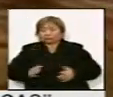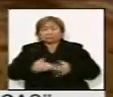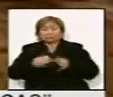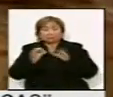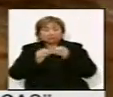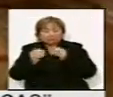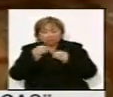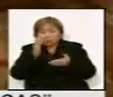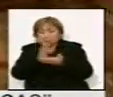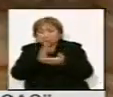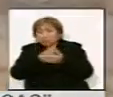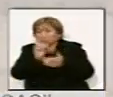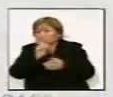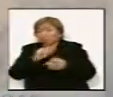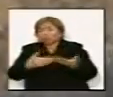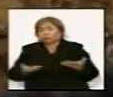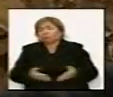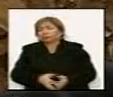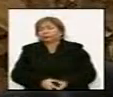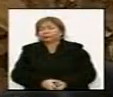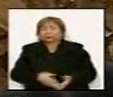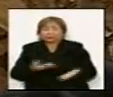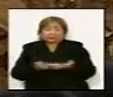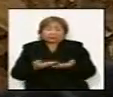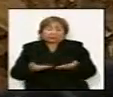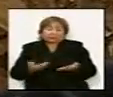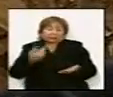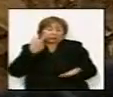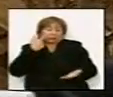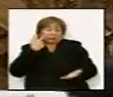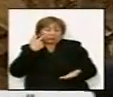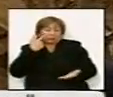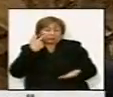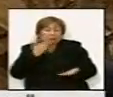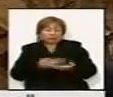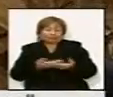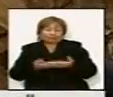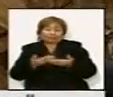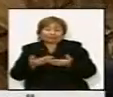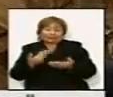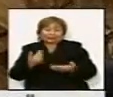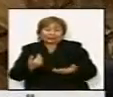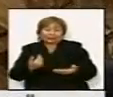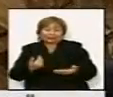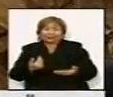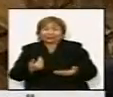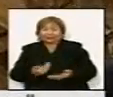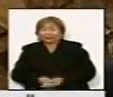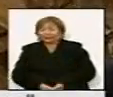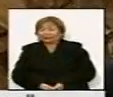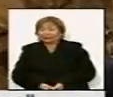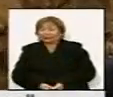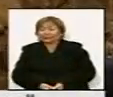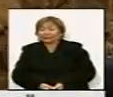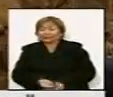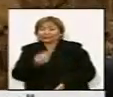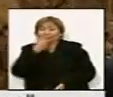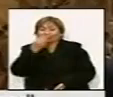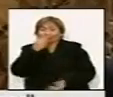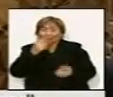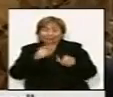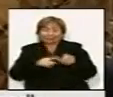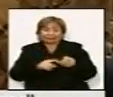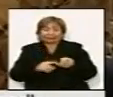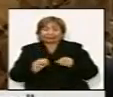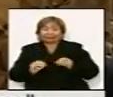técnicas o métodos que empleaban. Así como conocemos muchos adelantos en cuanto a la alimentación, ya